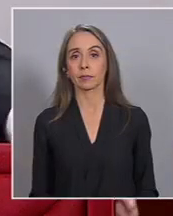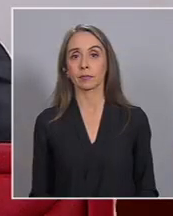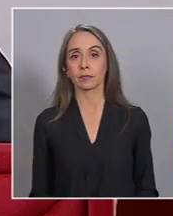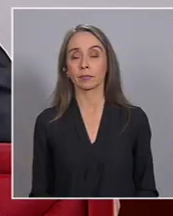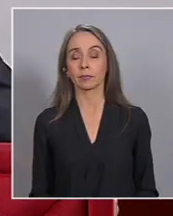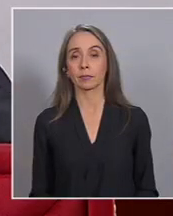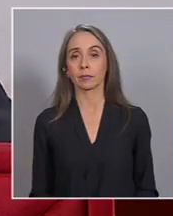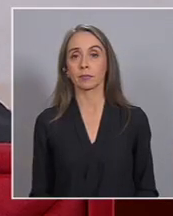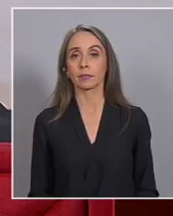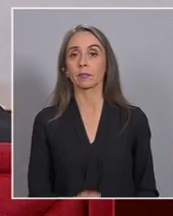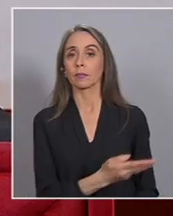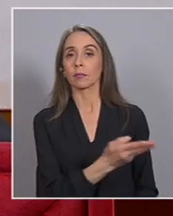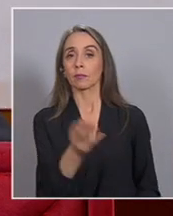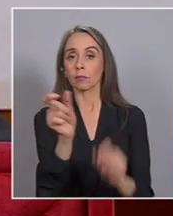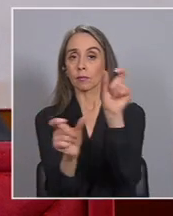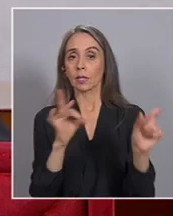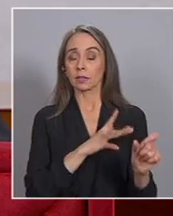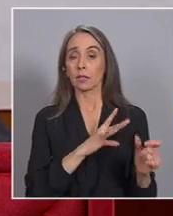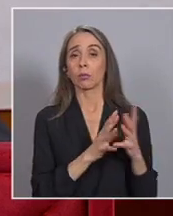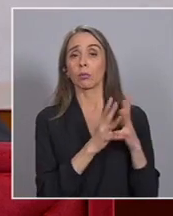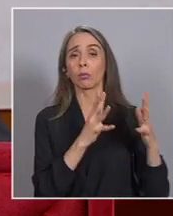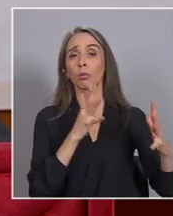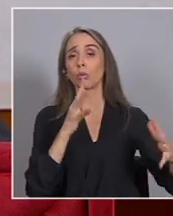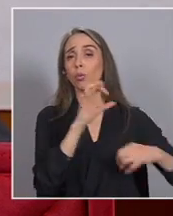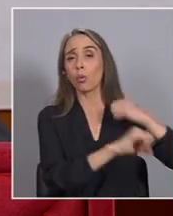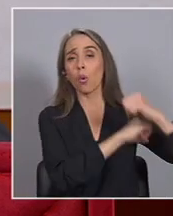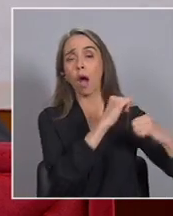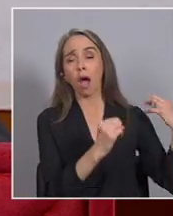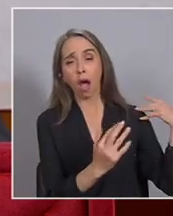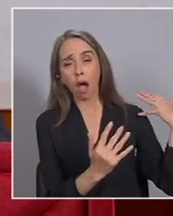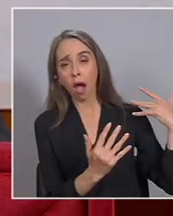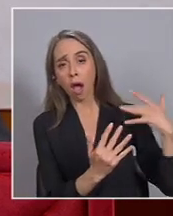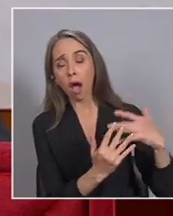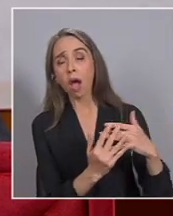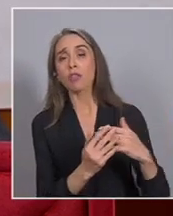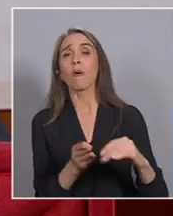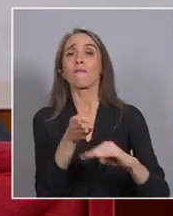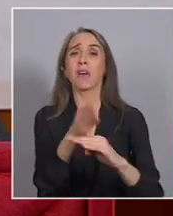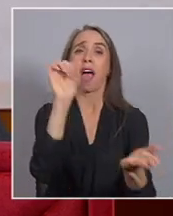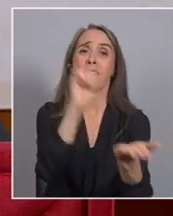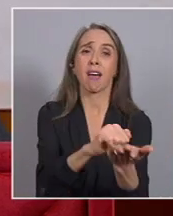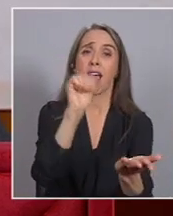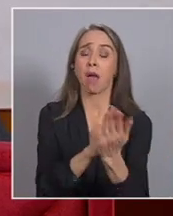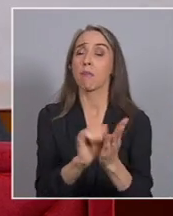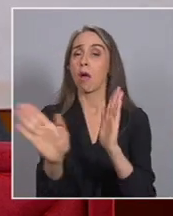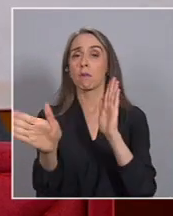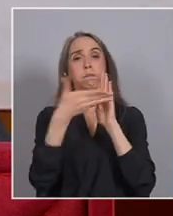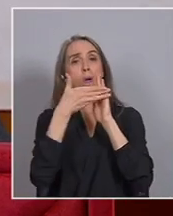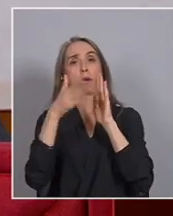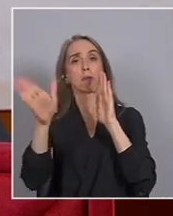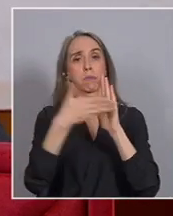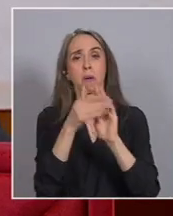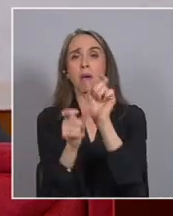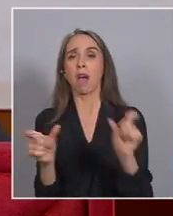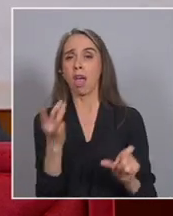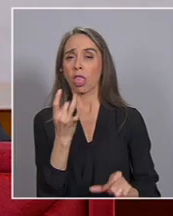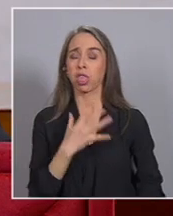Han sido, compatriotas, demasiados años de portazos, de